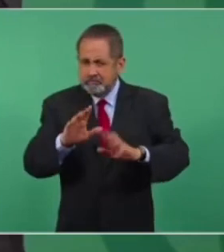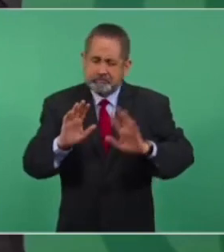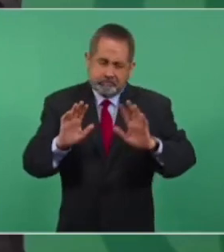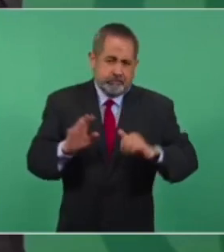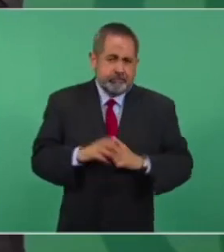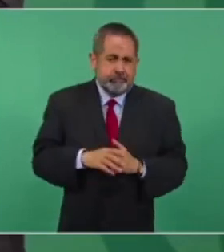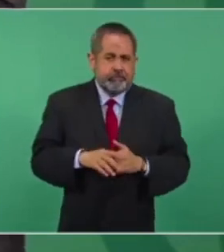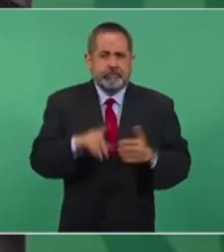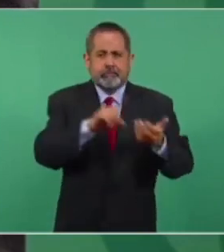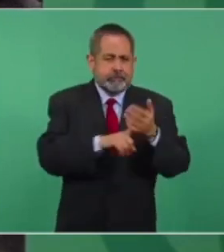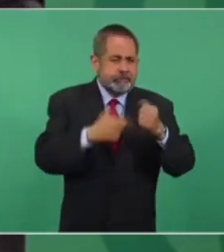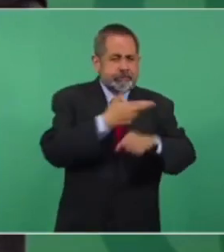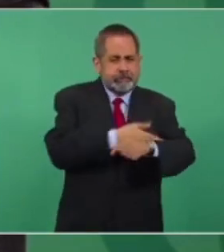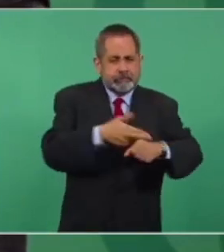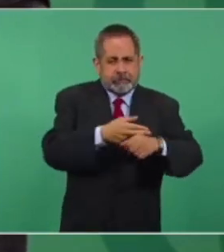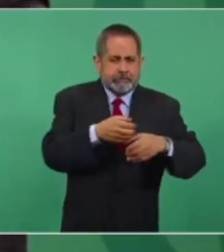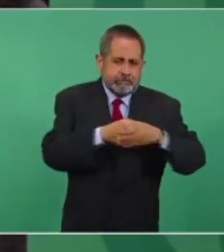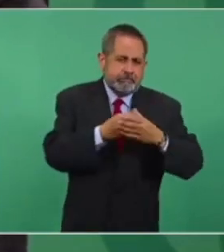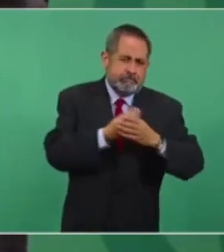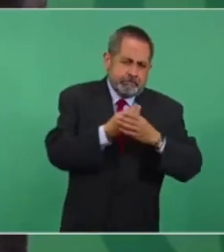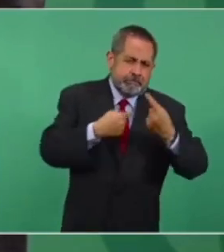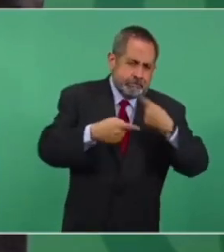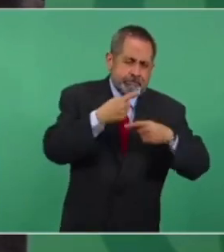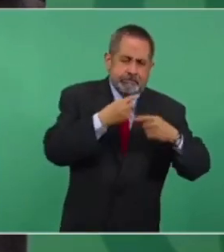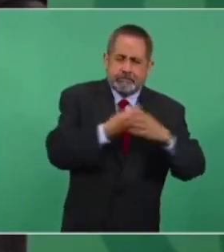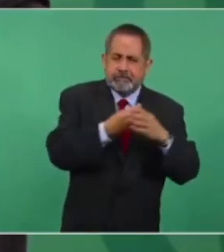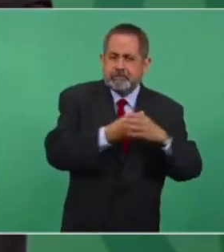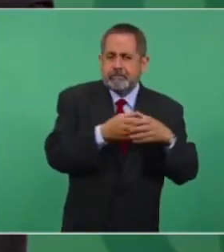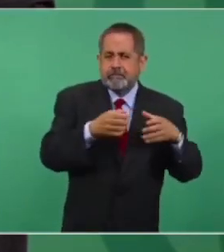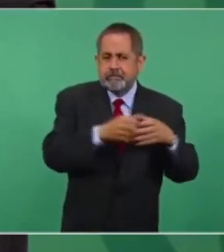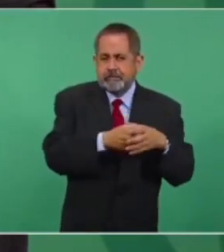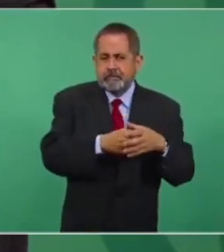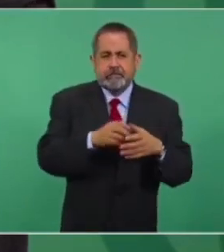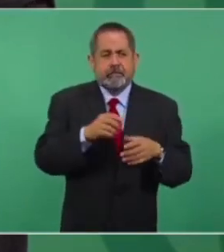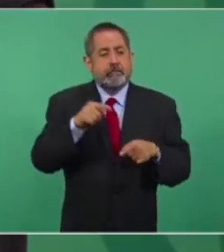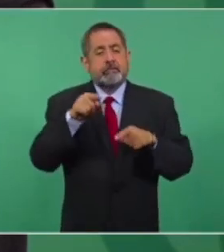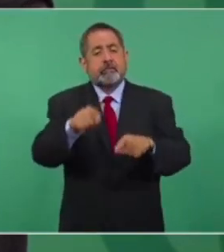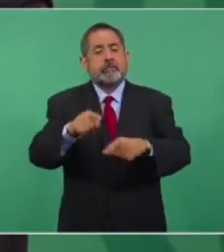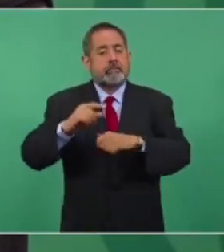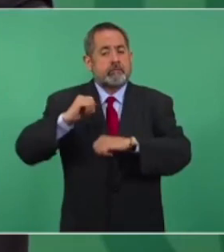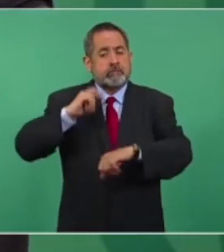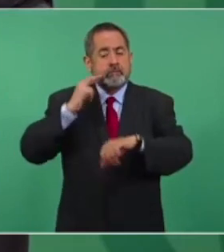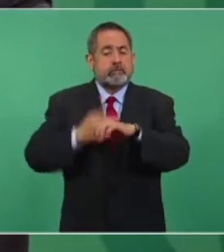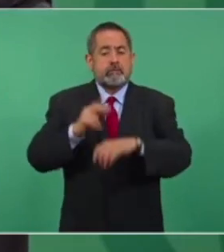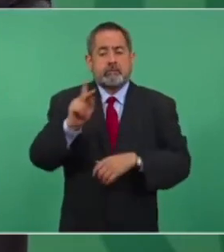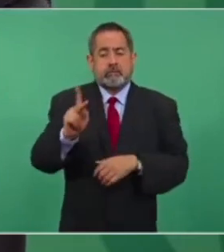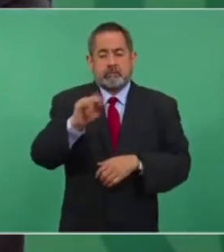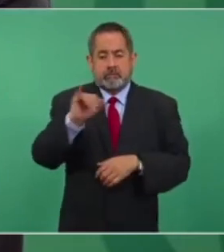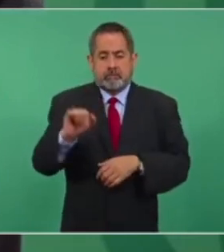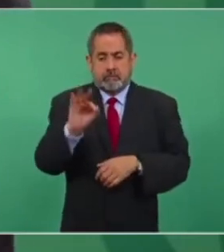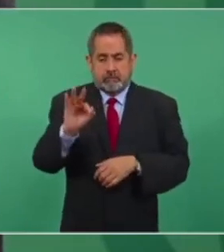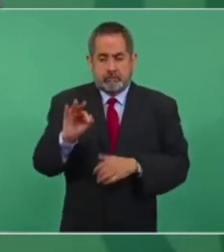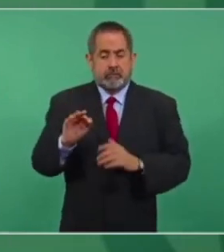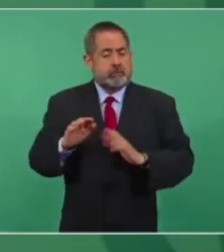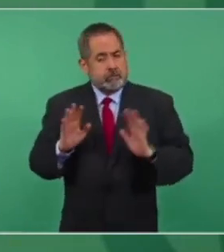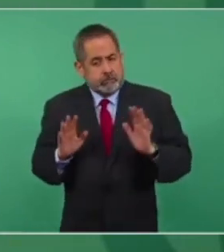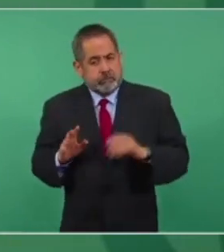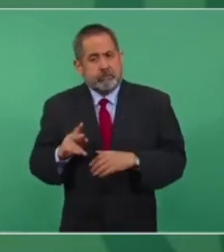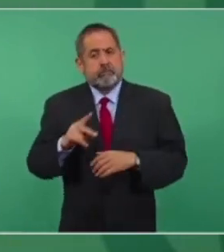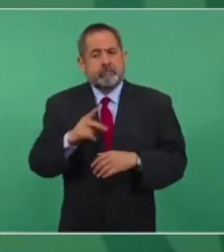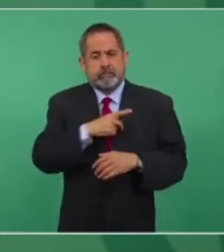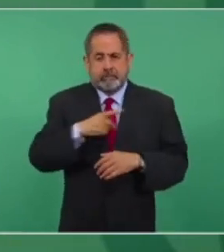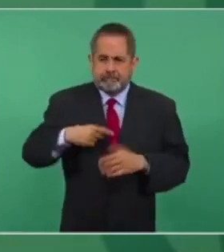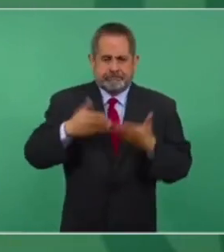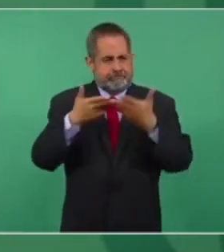porque son asuntos que se ven en el Poder Judicial, pero hay que hacer la